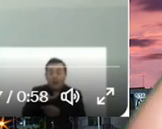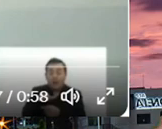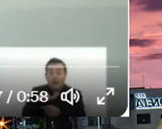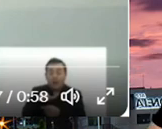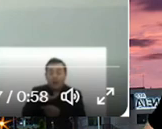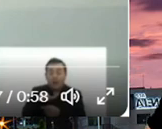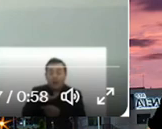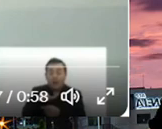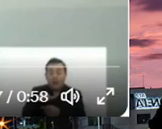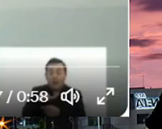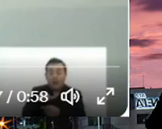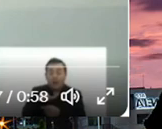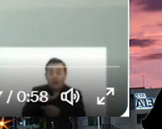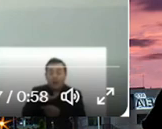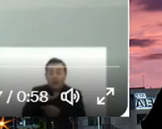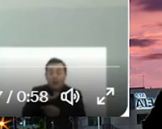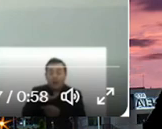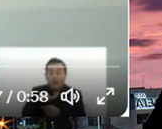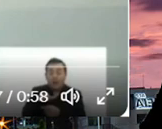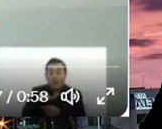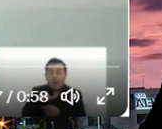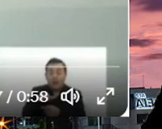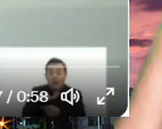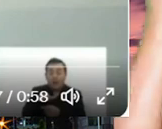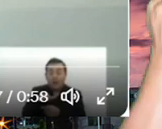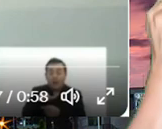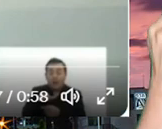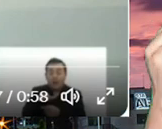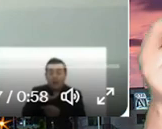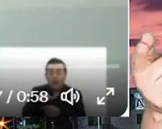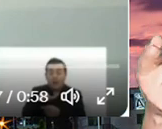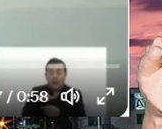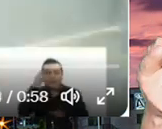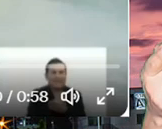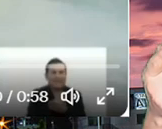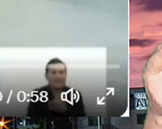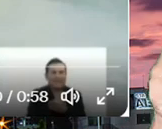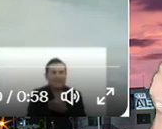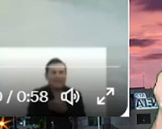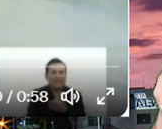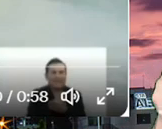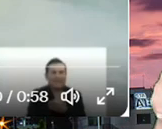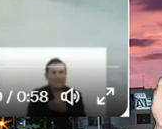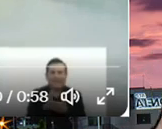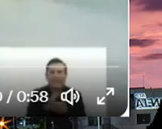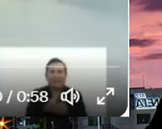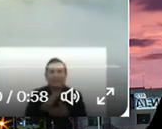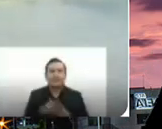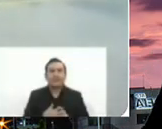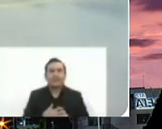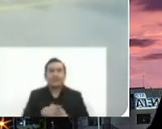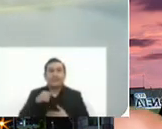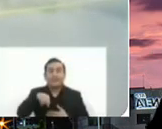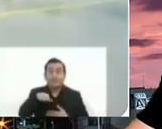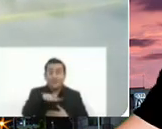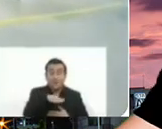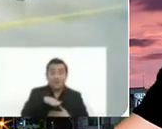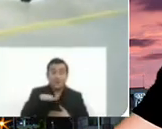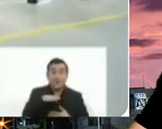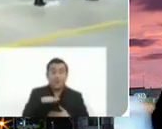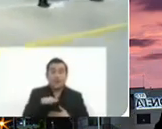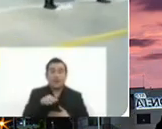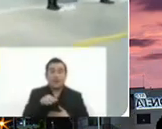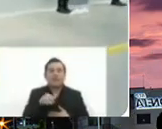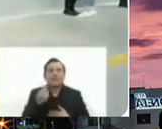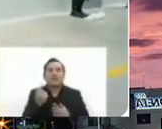no andan gorros navarrones. ¿Se acuerdan que en el pasado sí andaban gorros navarrones, pero hoy al parecer no? Y hoy nos encontramos en una de las